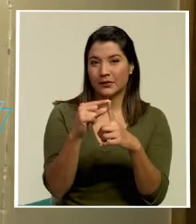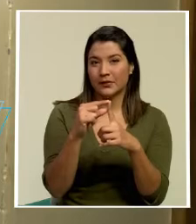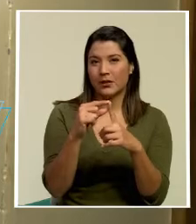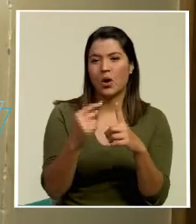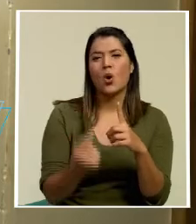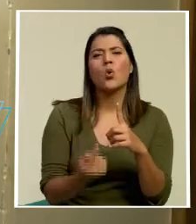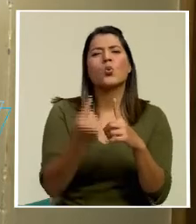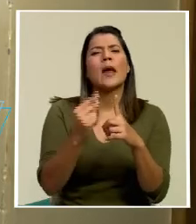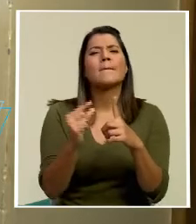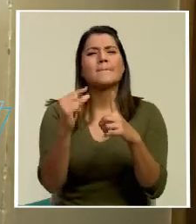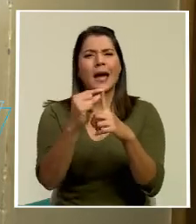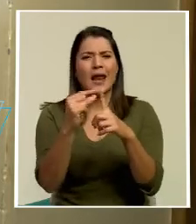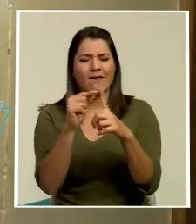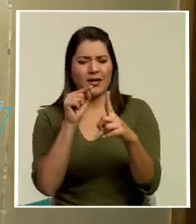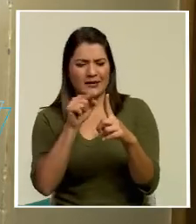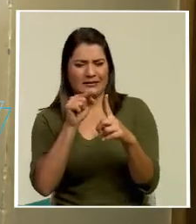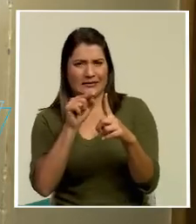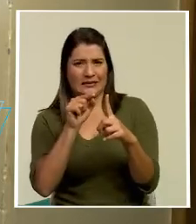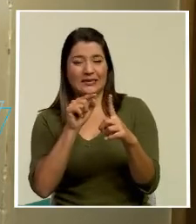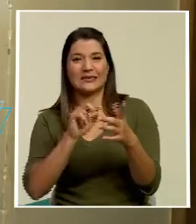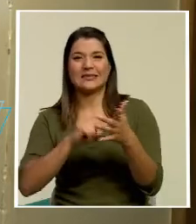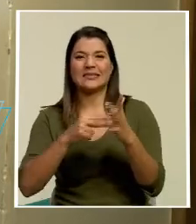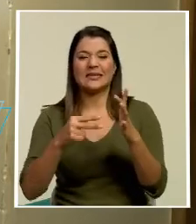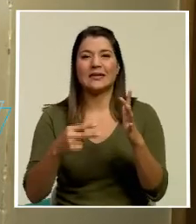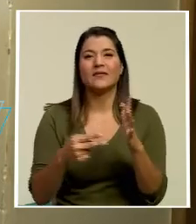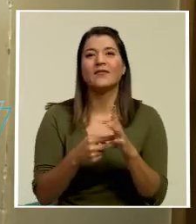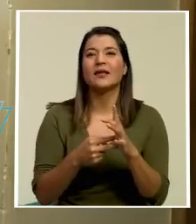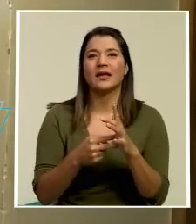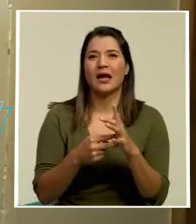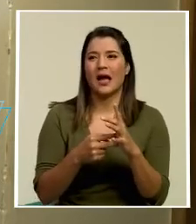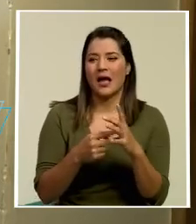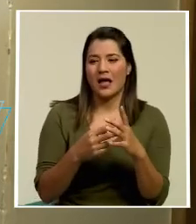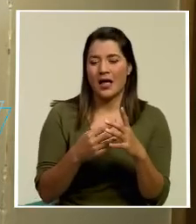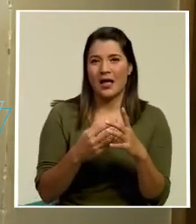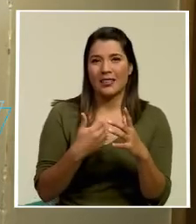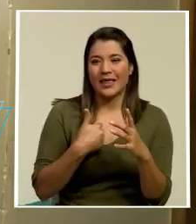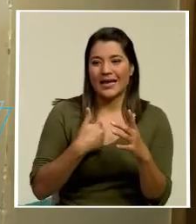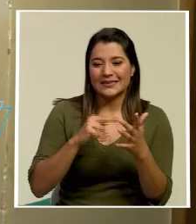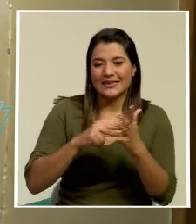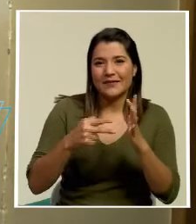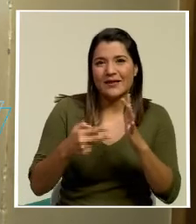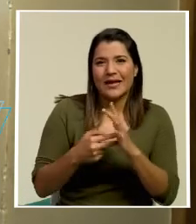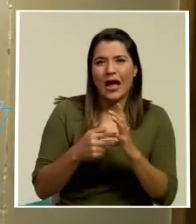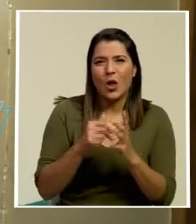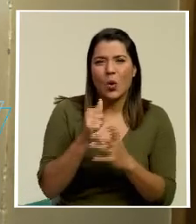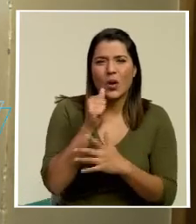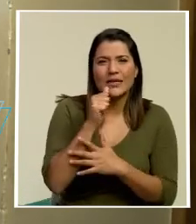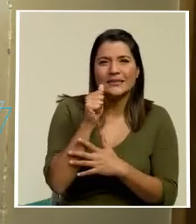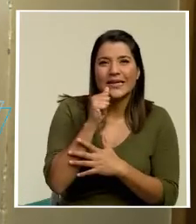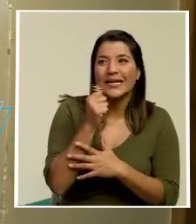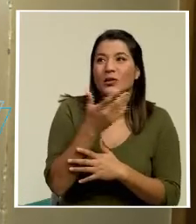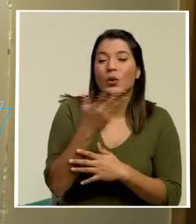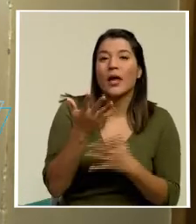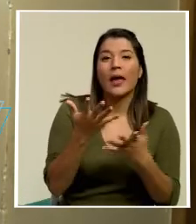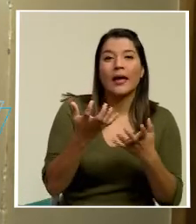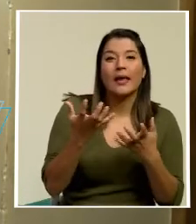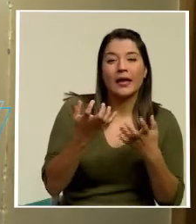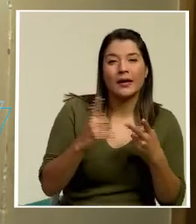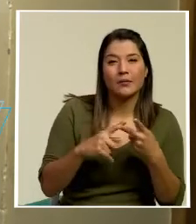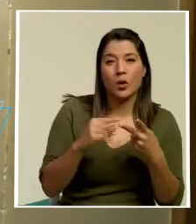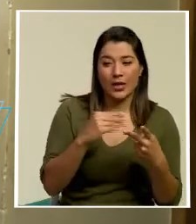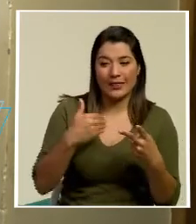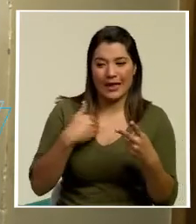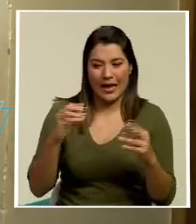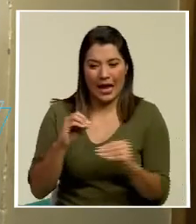que contenga en sí misma el secreto de lo indecible y la clarividencia de lo ya